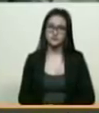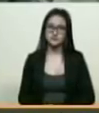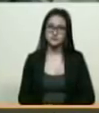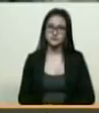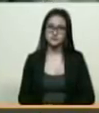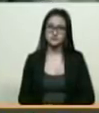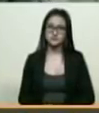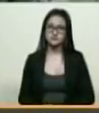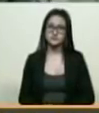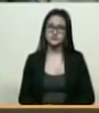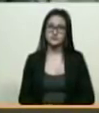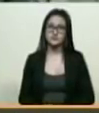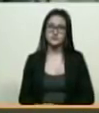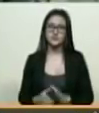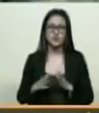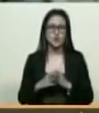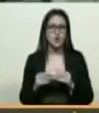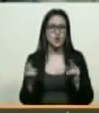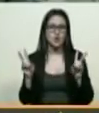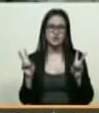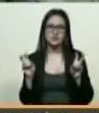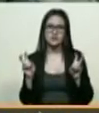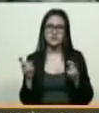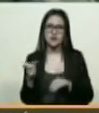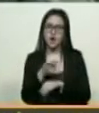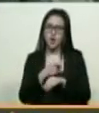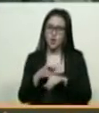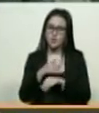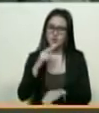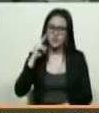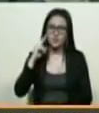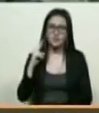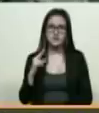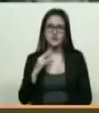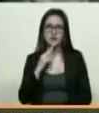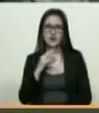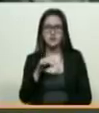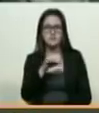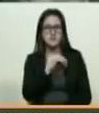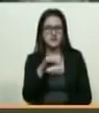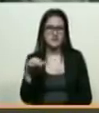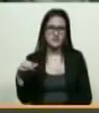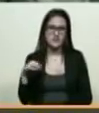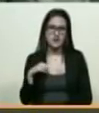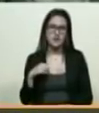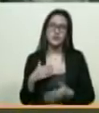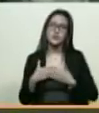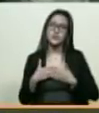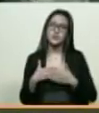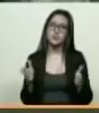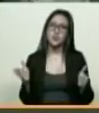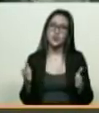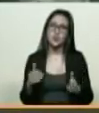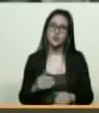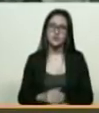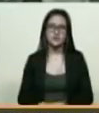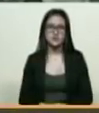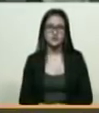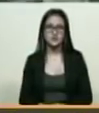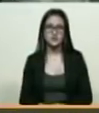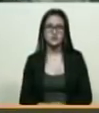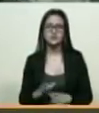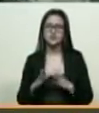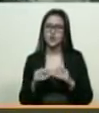de manera integral, todos los actores, gobierno bolivariano, privados, públicos, todos